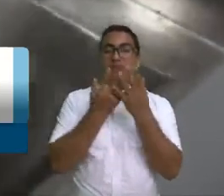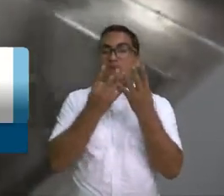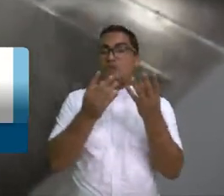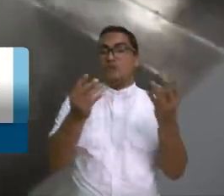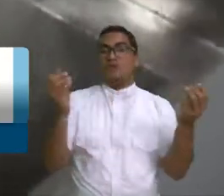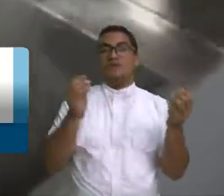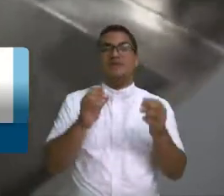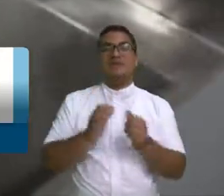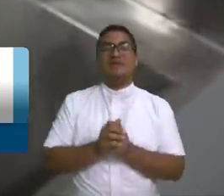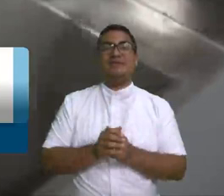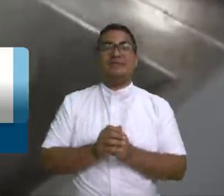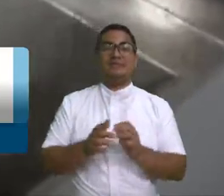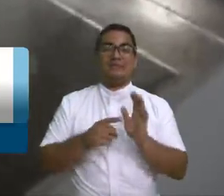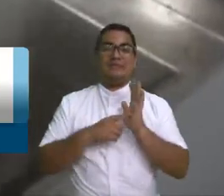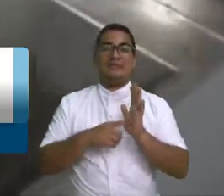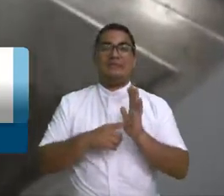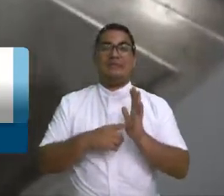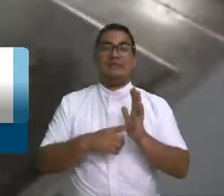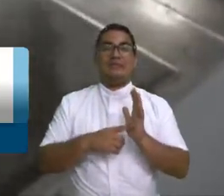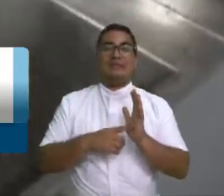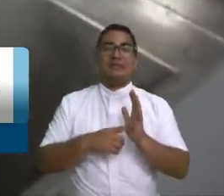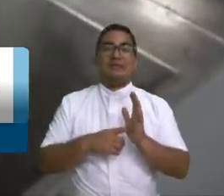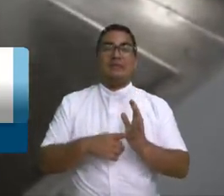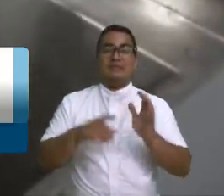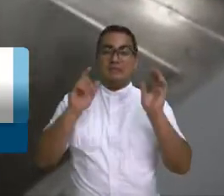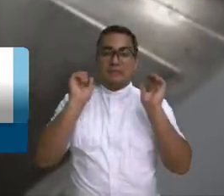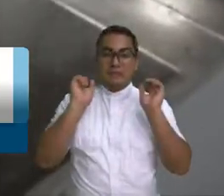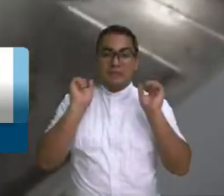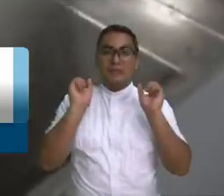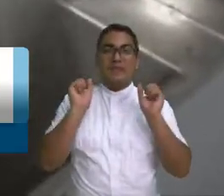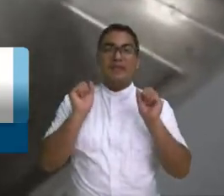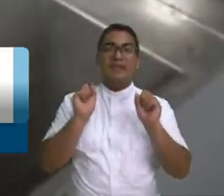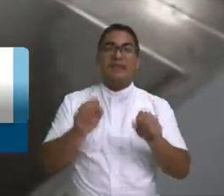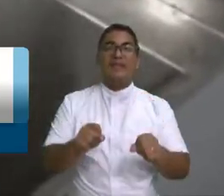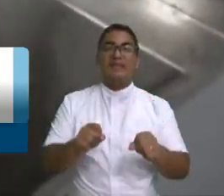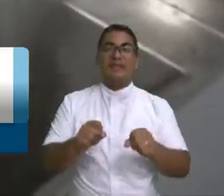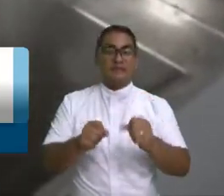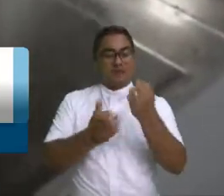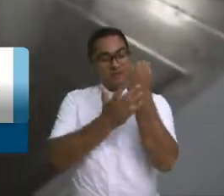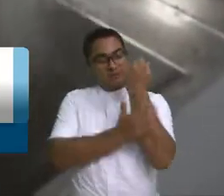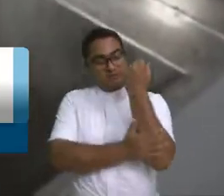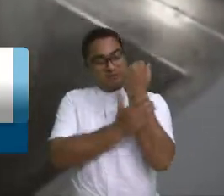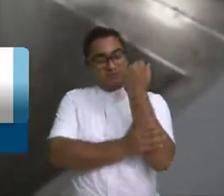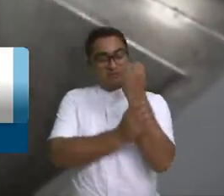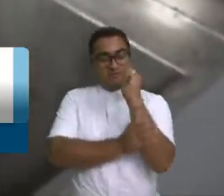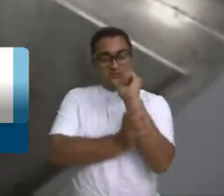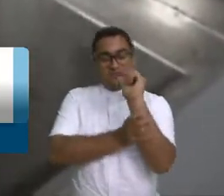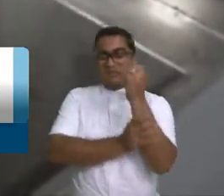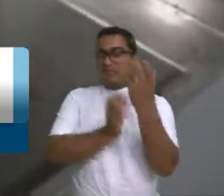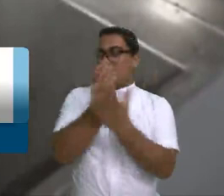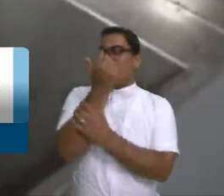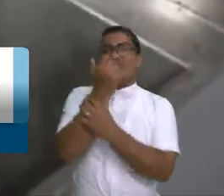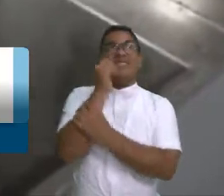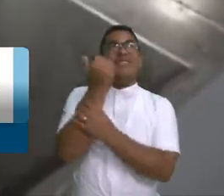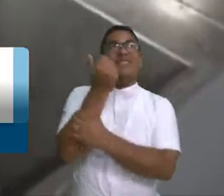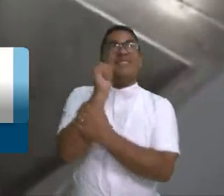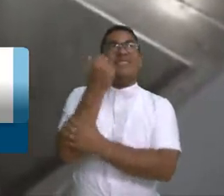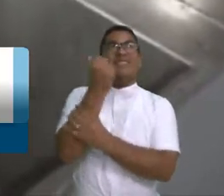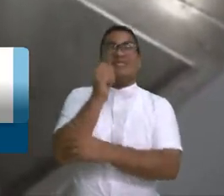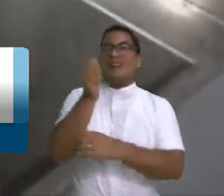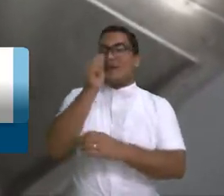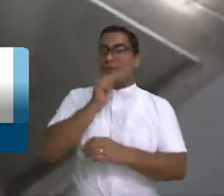Incluso hay otra técnica que también nosotros podemos lavar nuestro antebrazo. Sí. Las manos y el antebrazo.